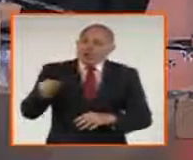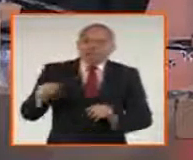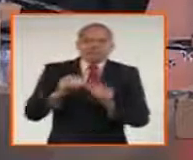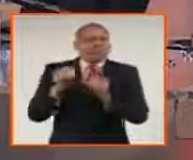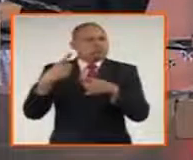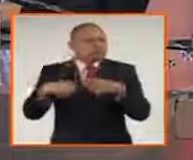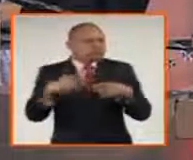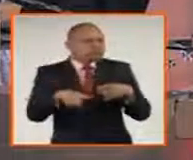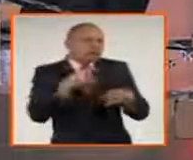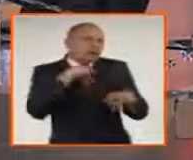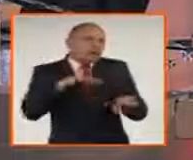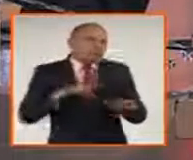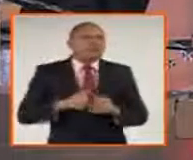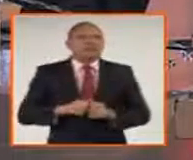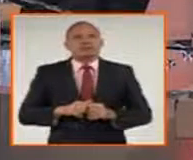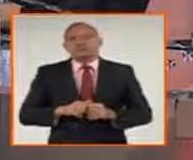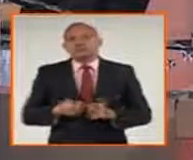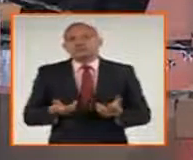con el